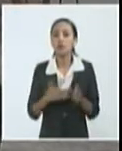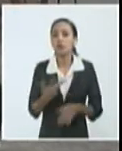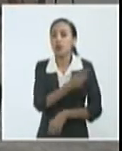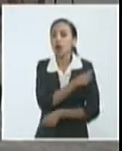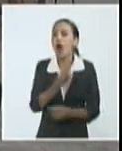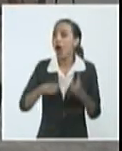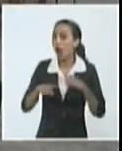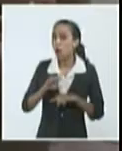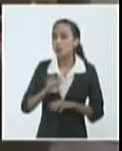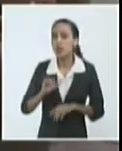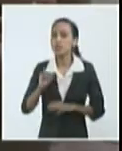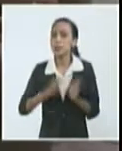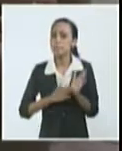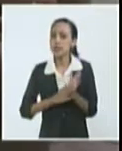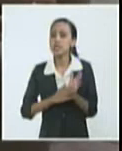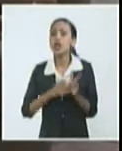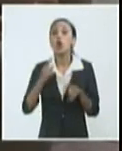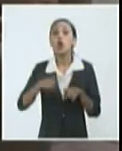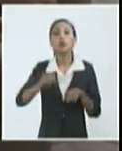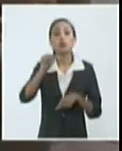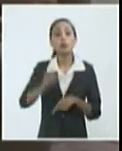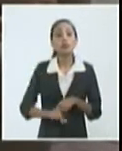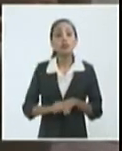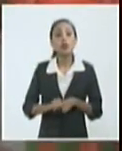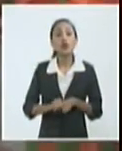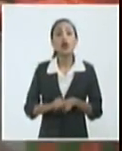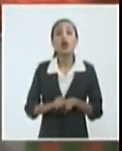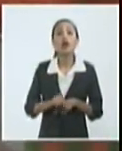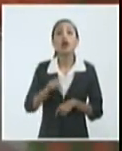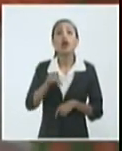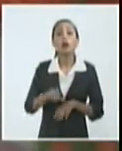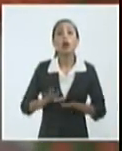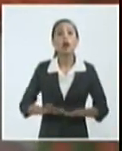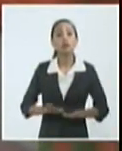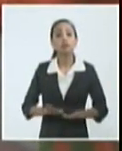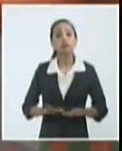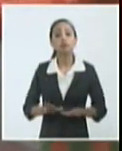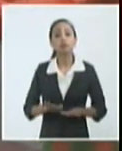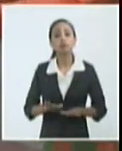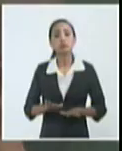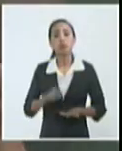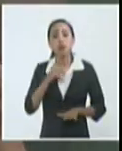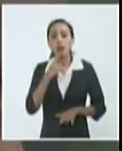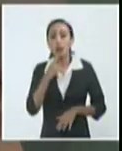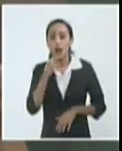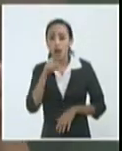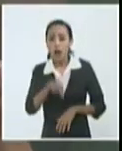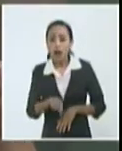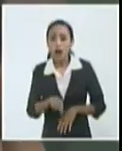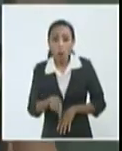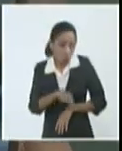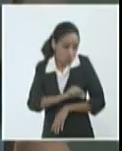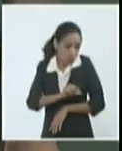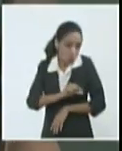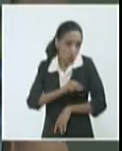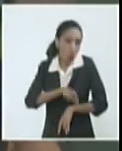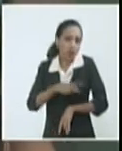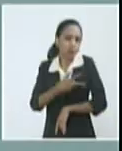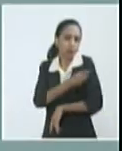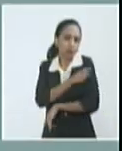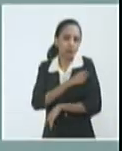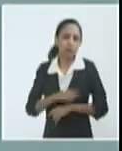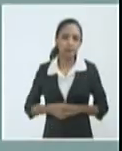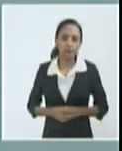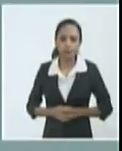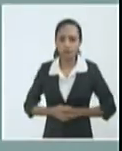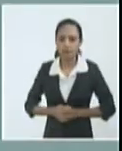meses y otros están en estadios más cercanos a este tiempo, han recibido una o dos dosis y todavía no